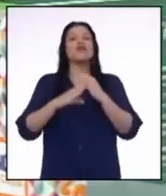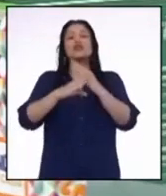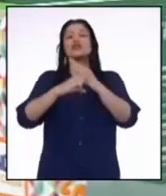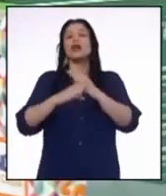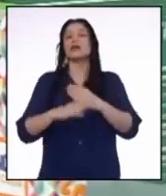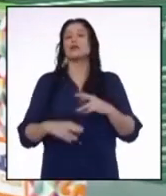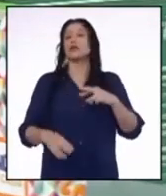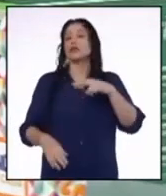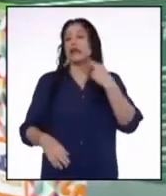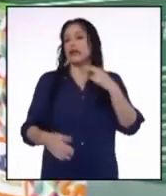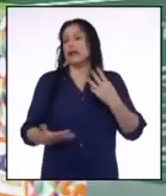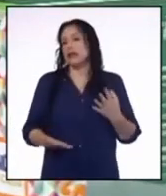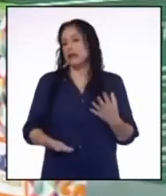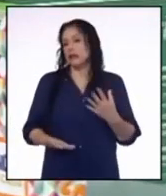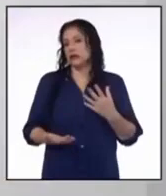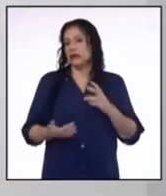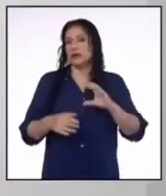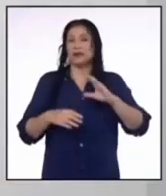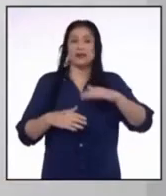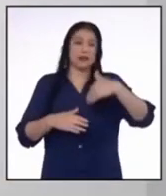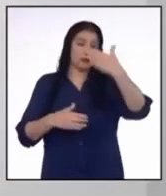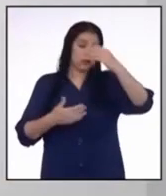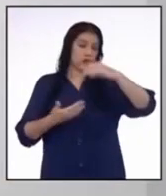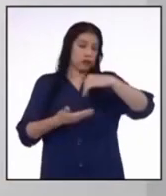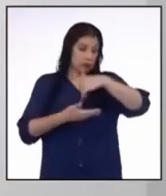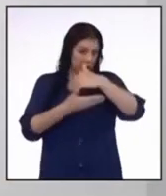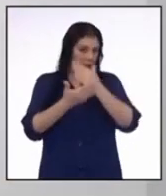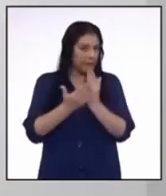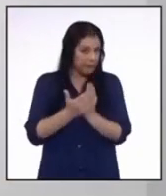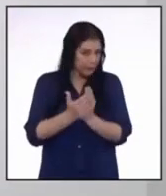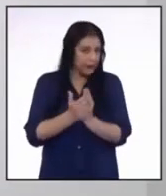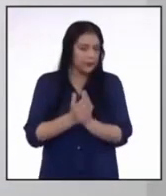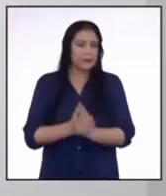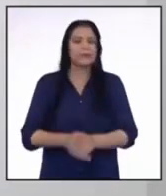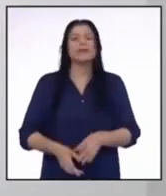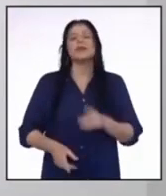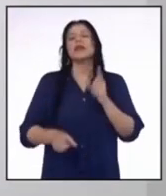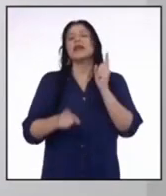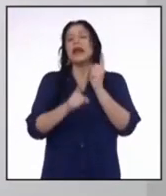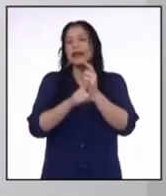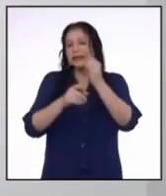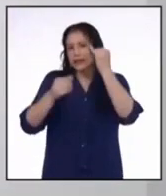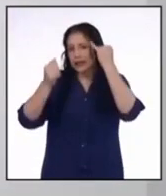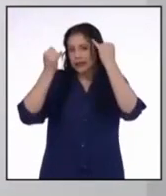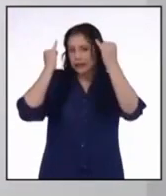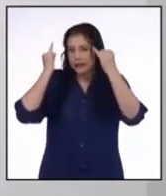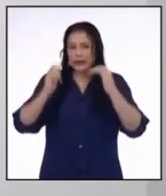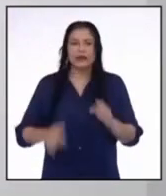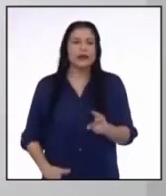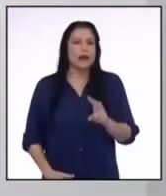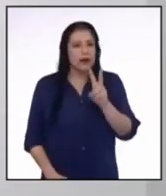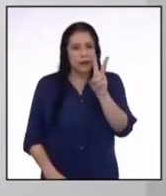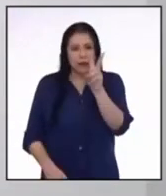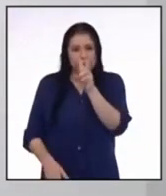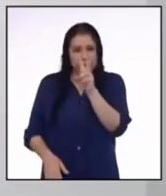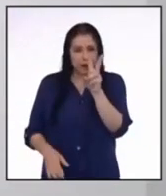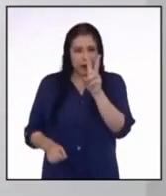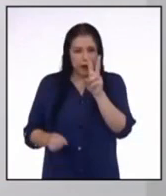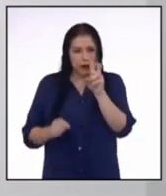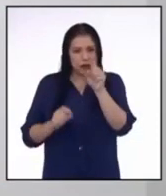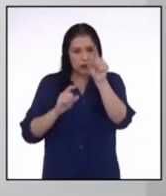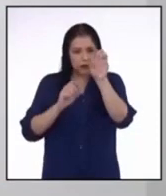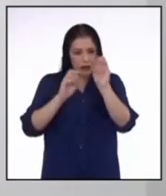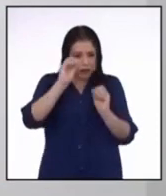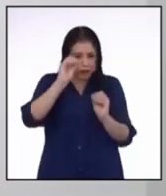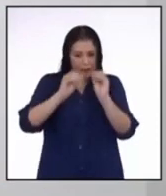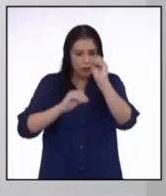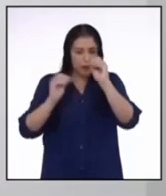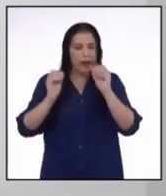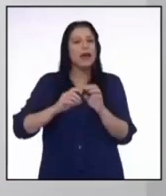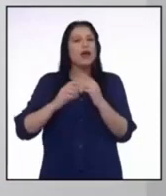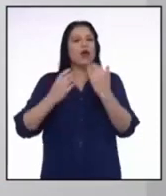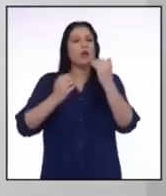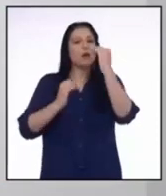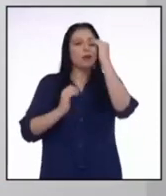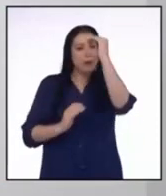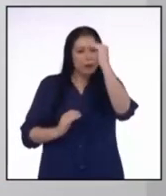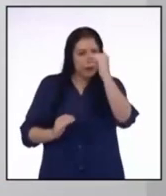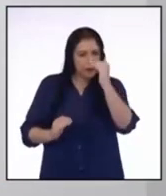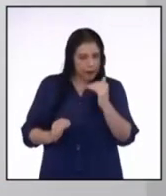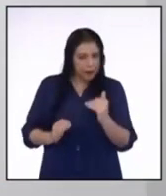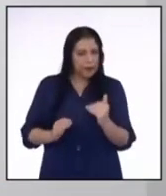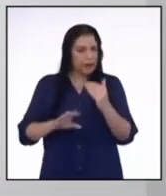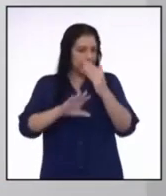riesgo. Podrían ir en la siguiente parte. Claro, esa es la idea, que vayan afinando la estructura del